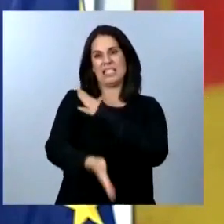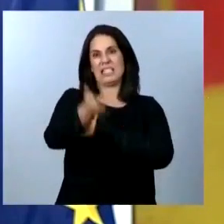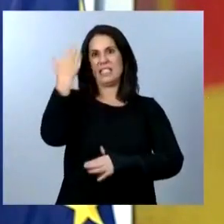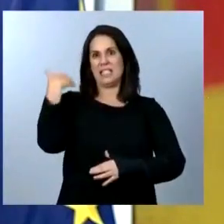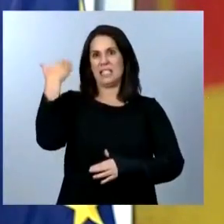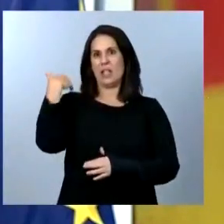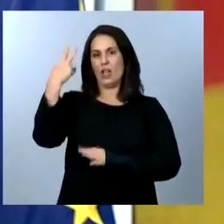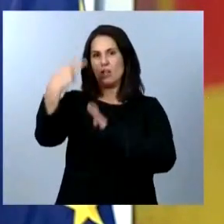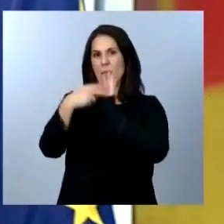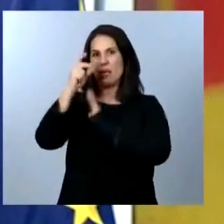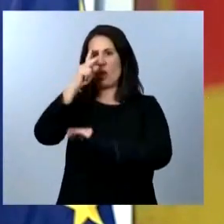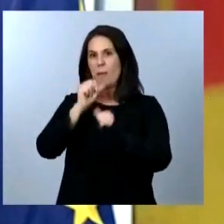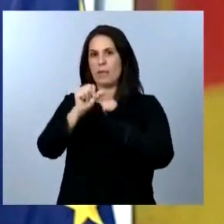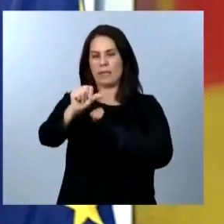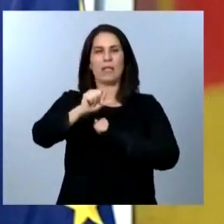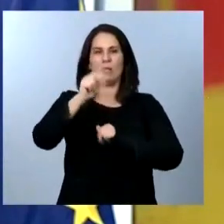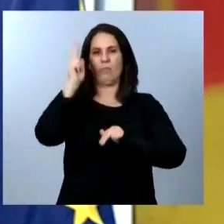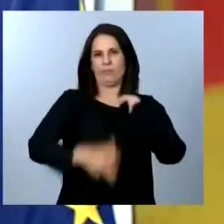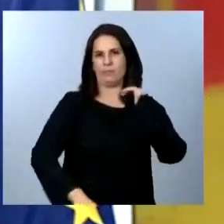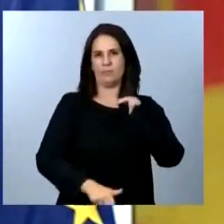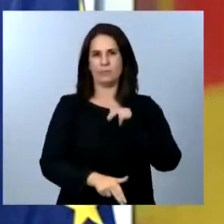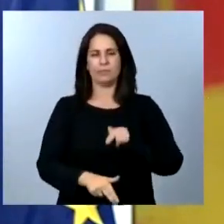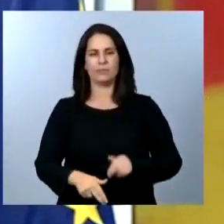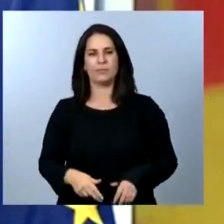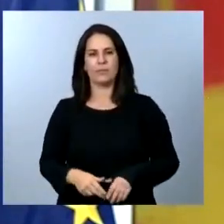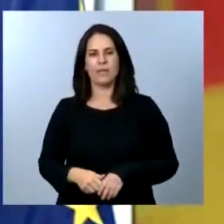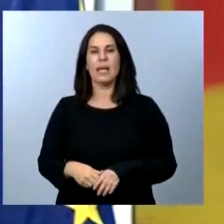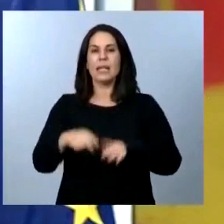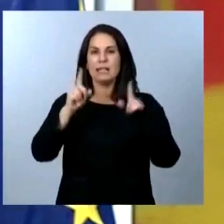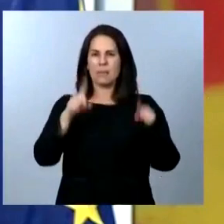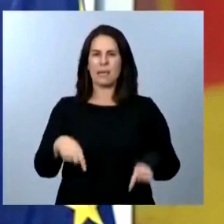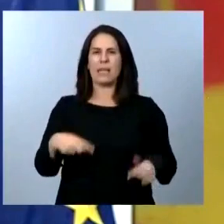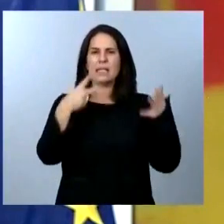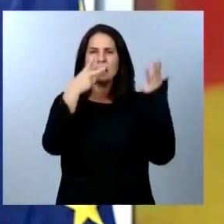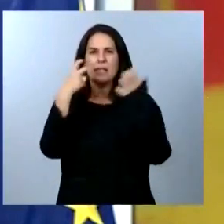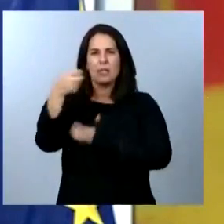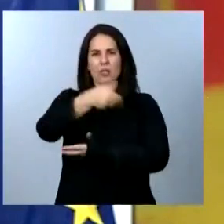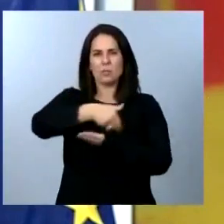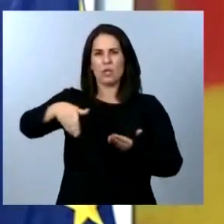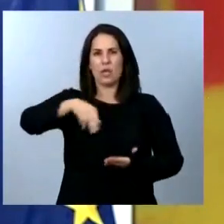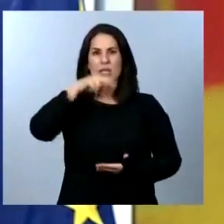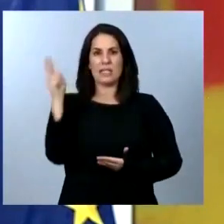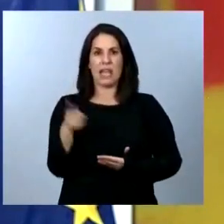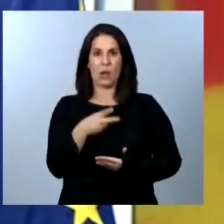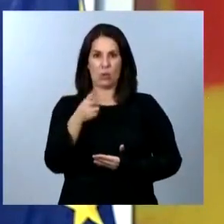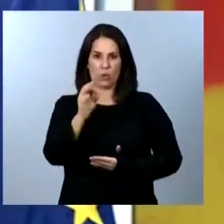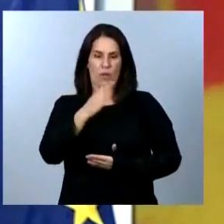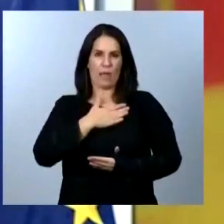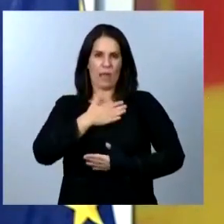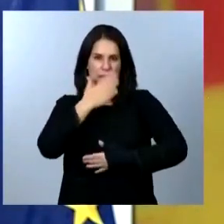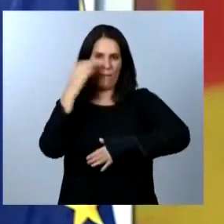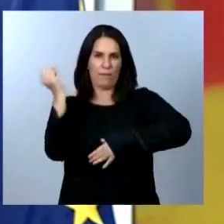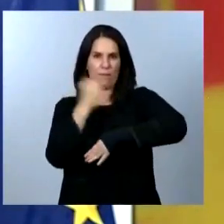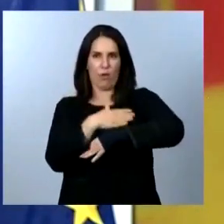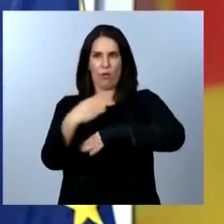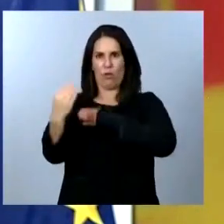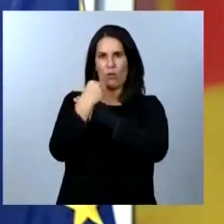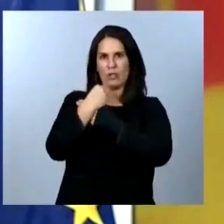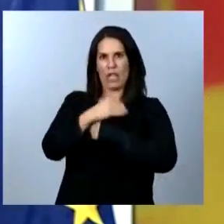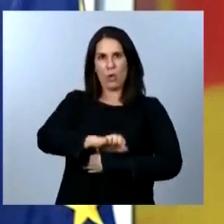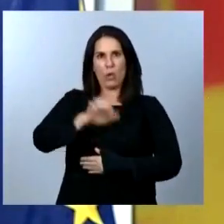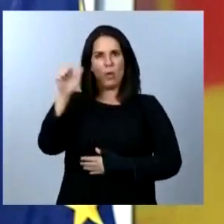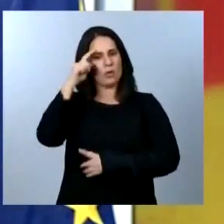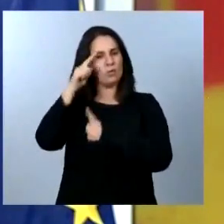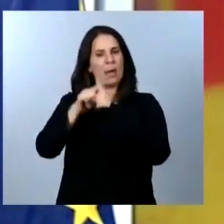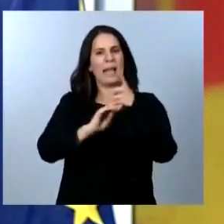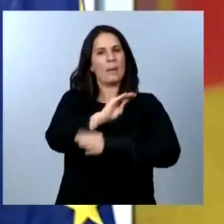2012. Y vamos a emplear más de 700 millones de euros de los fondos europeos en llevar a cabo inversiones llamadas a mejorar